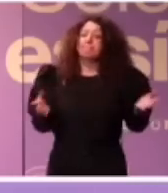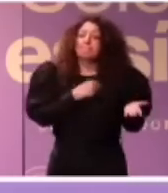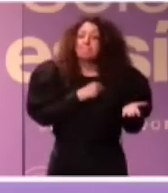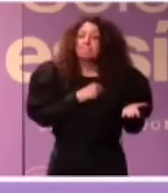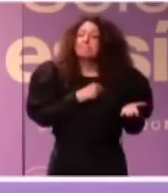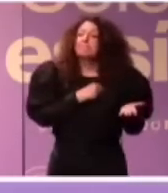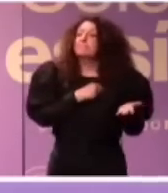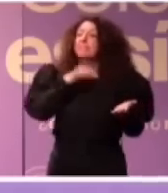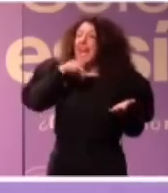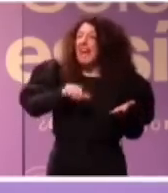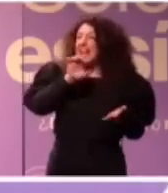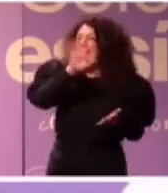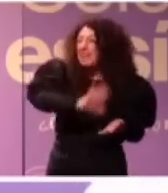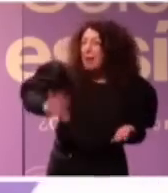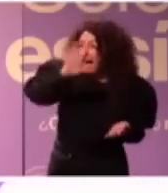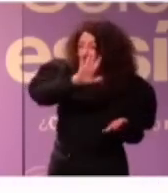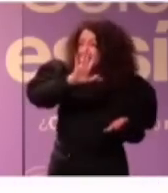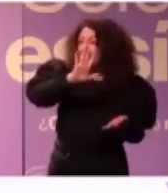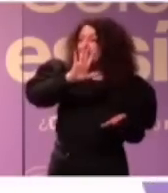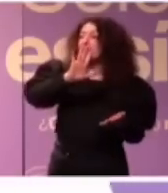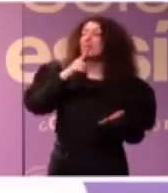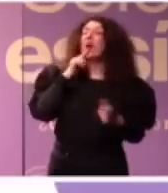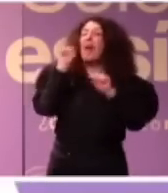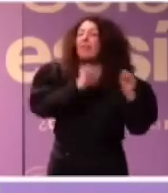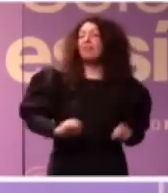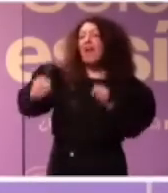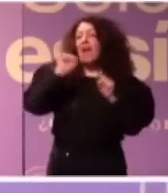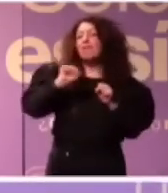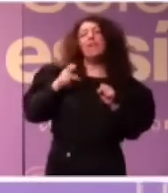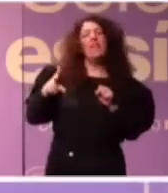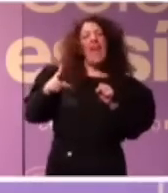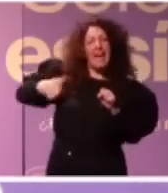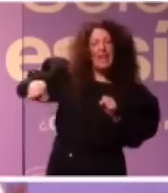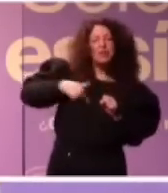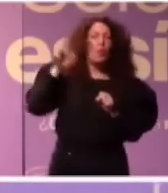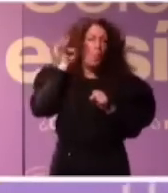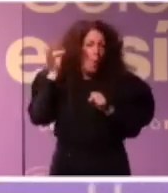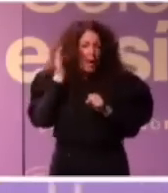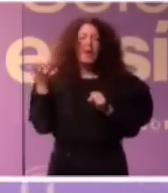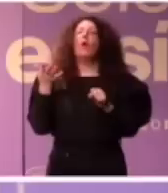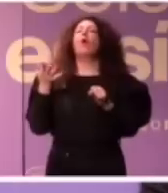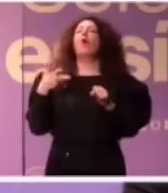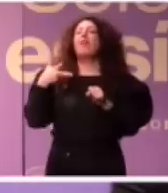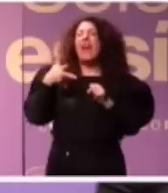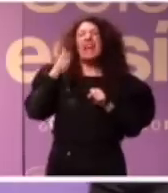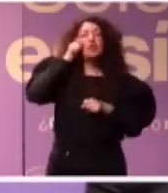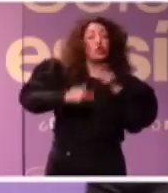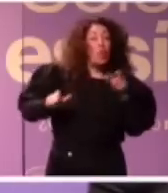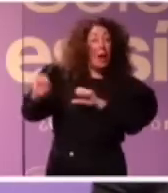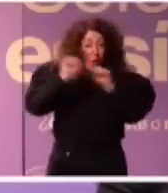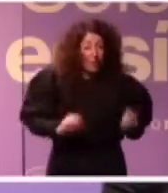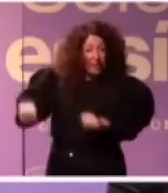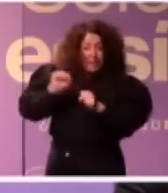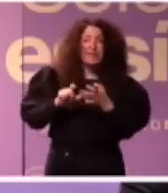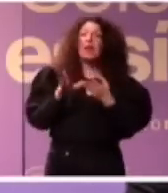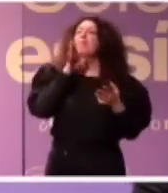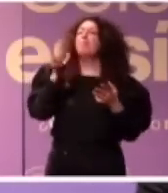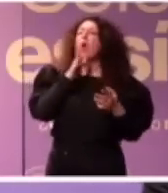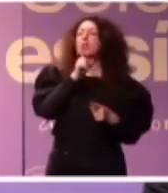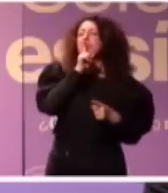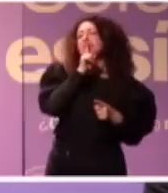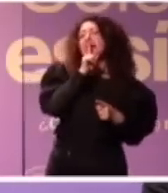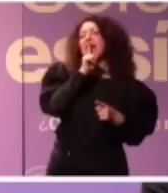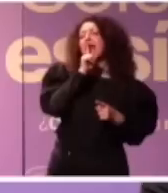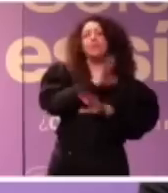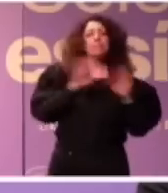desgraciadamente, en este país nuestro, por defender los derechos de las mujeres, por defender los derechos humanos, por romper el